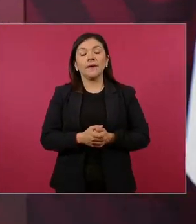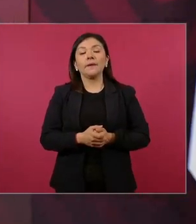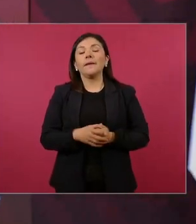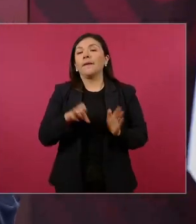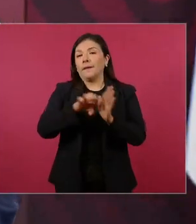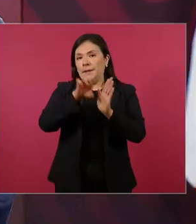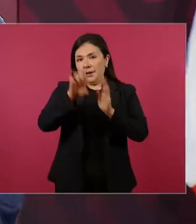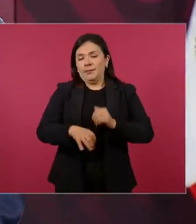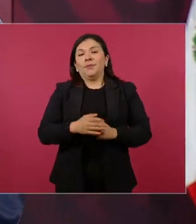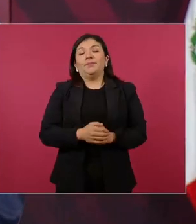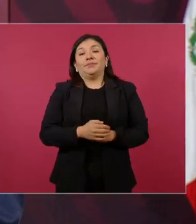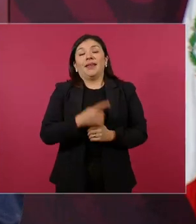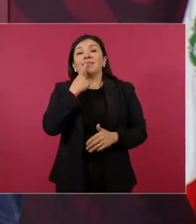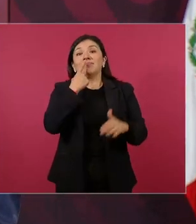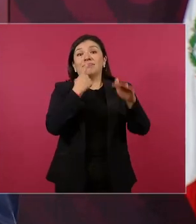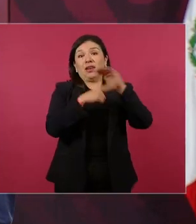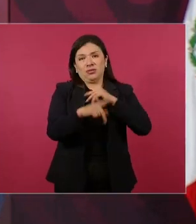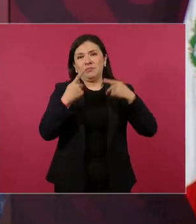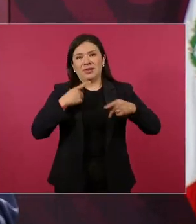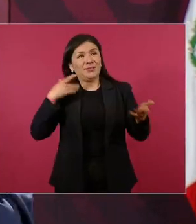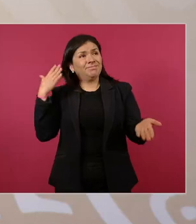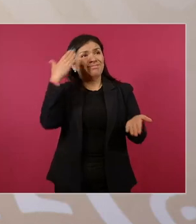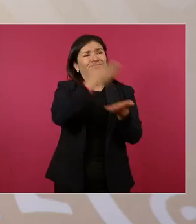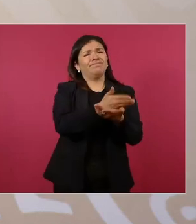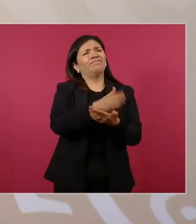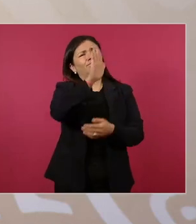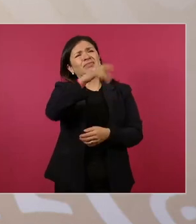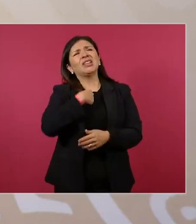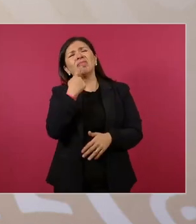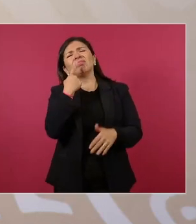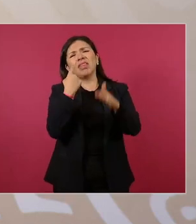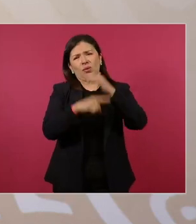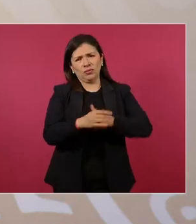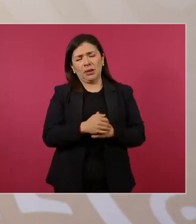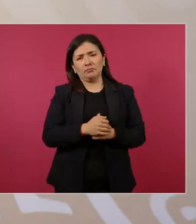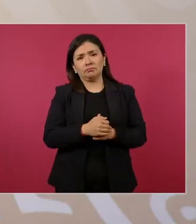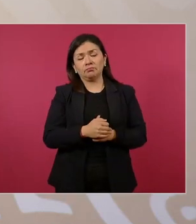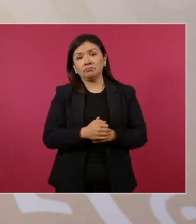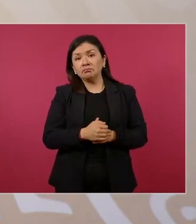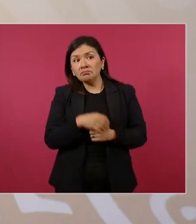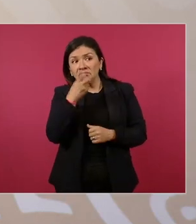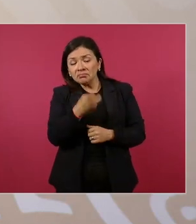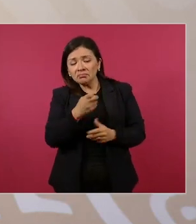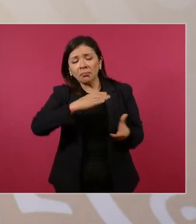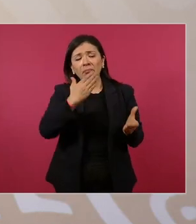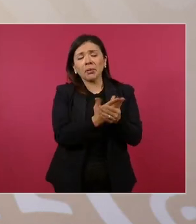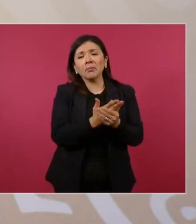Reciben la denuncia y no le dan trámite.